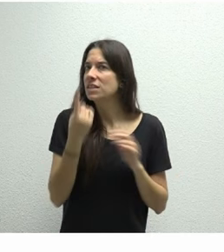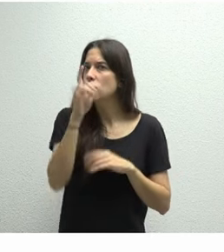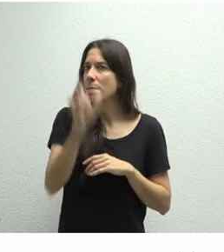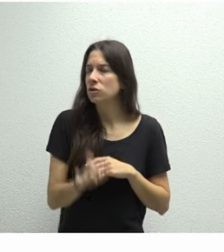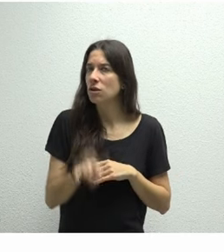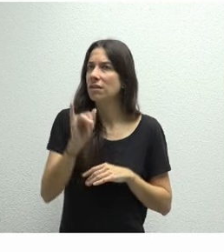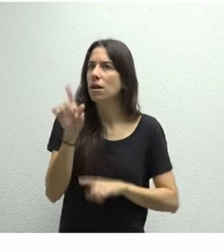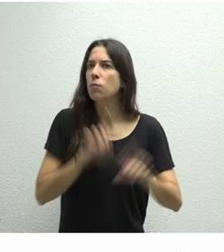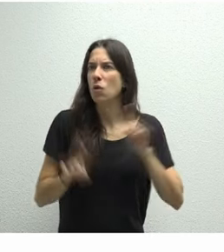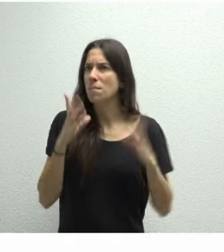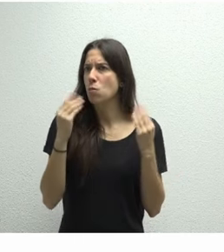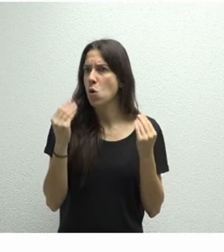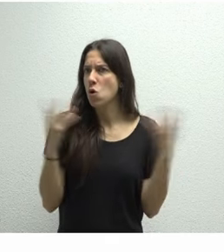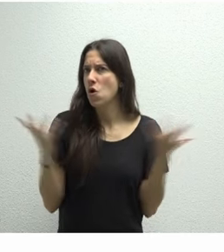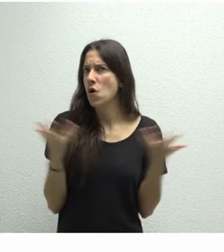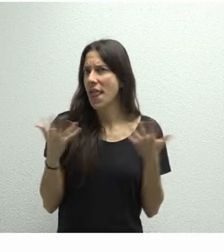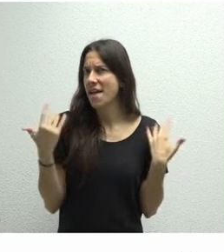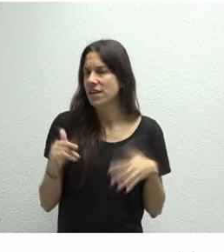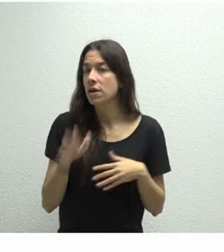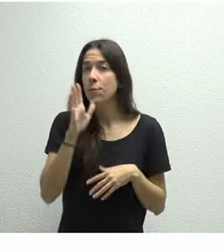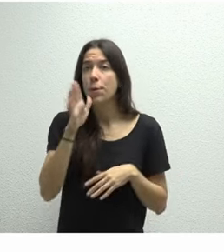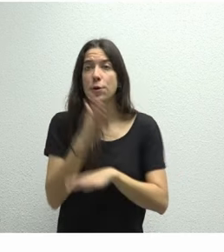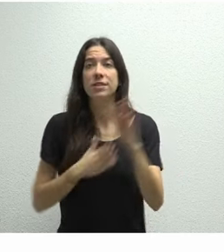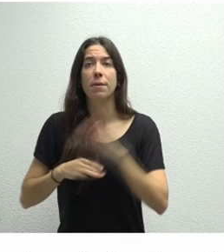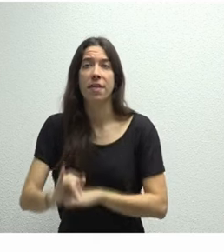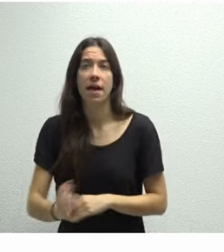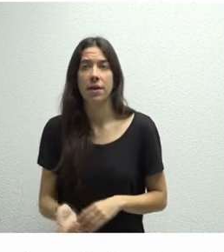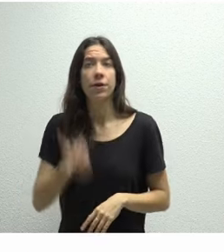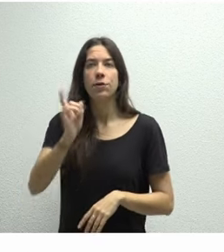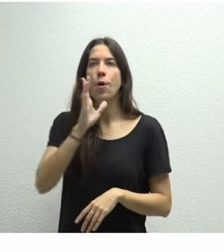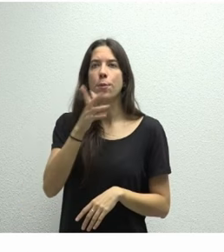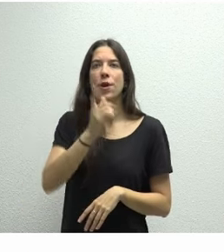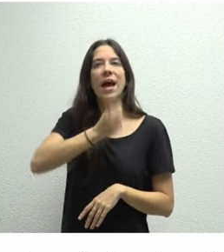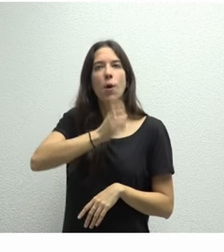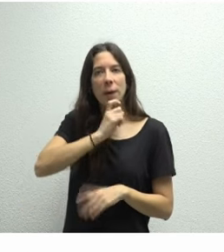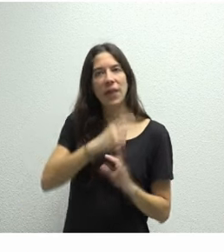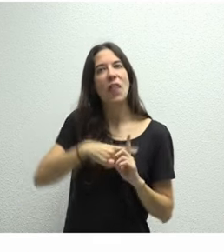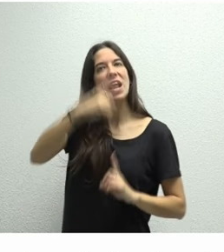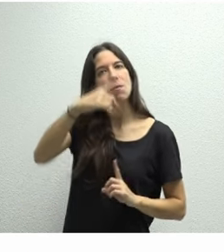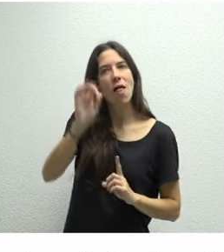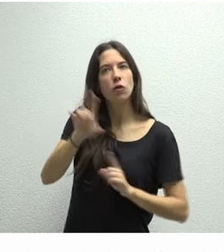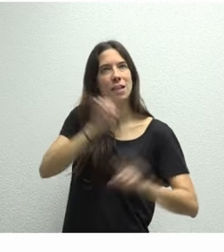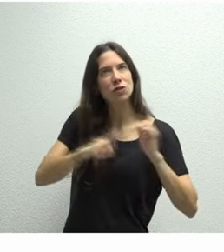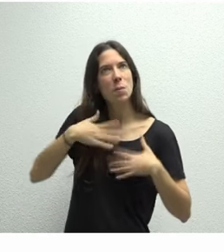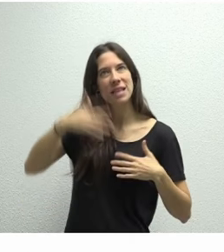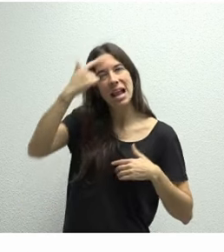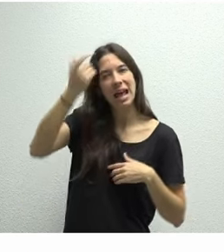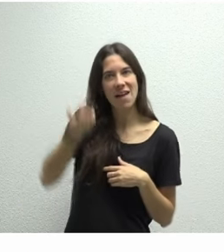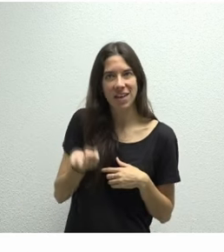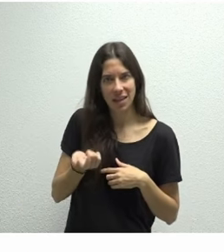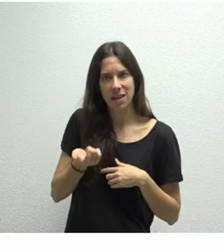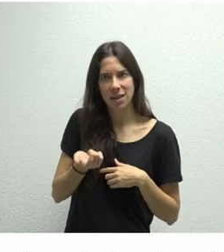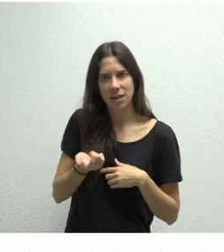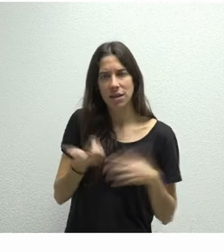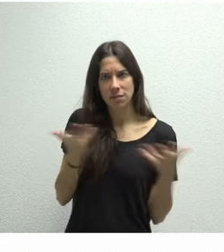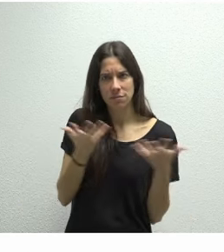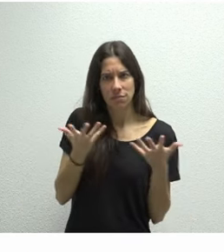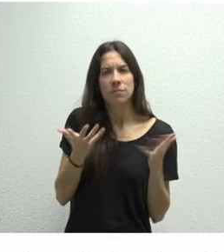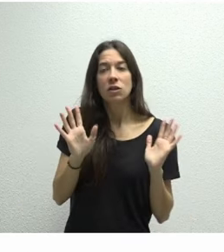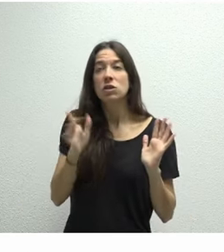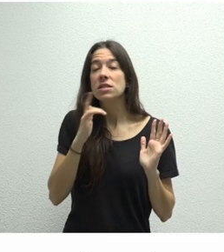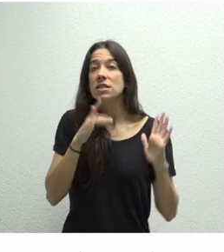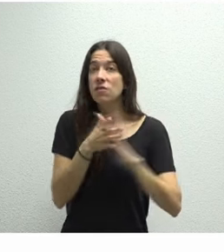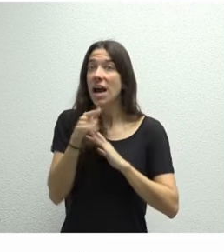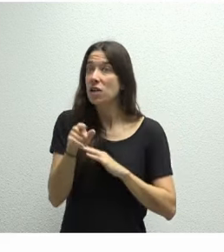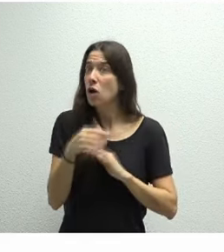problemas es porque tiene discapacidad no porque tenga una elevada complejidad un trastorno mental grave no y por tanto eso no queda muy claro